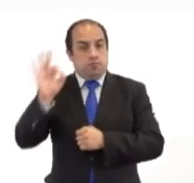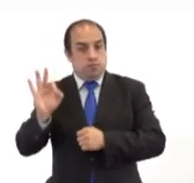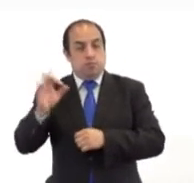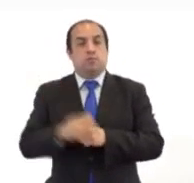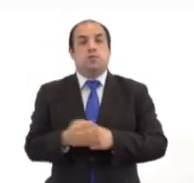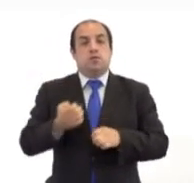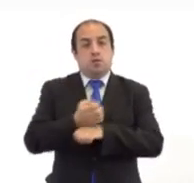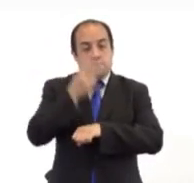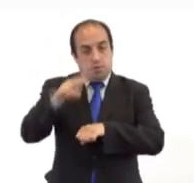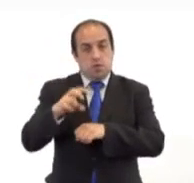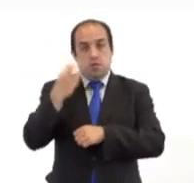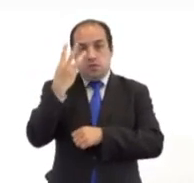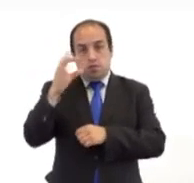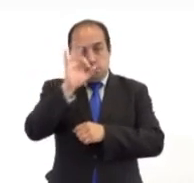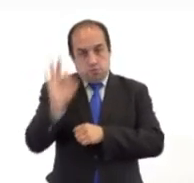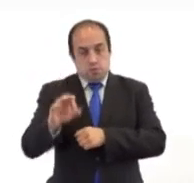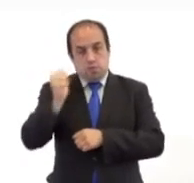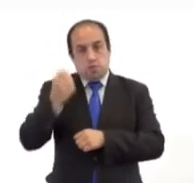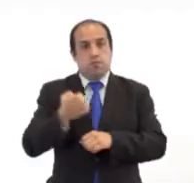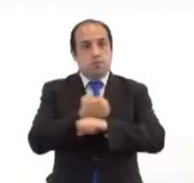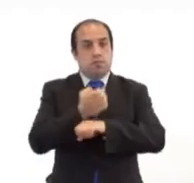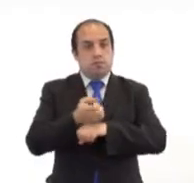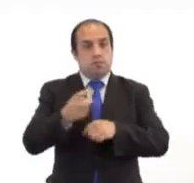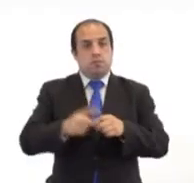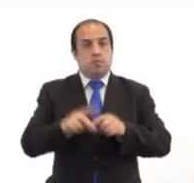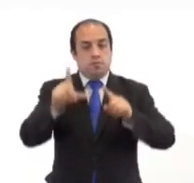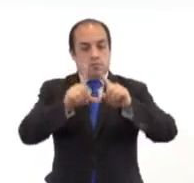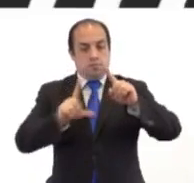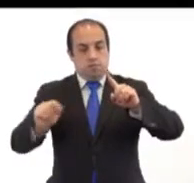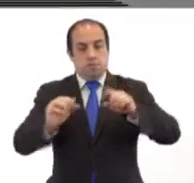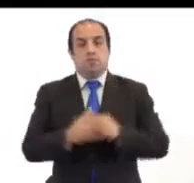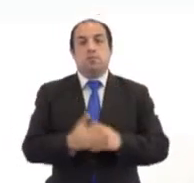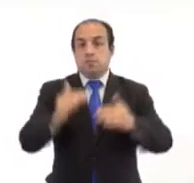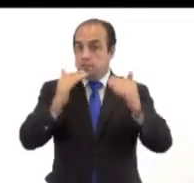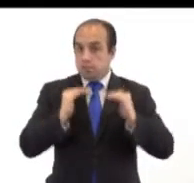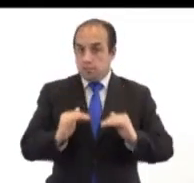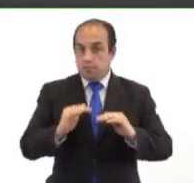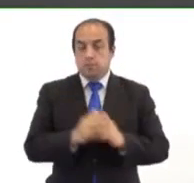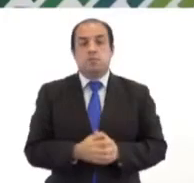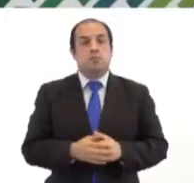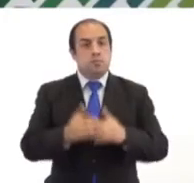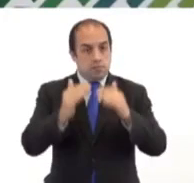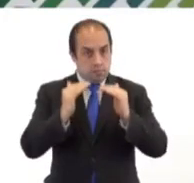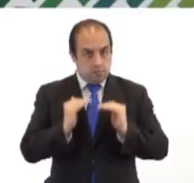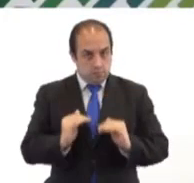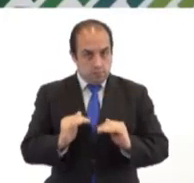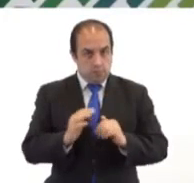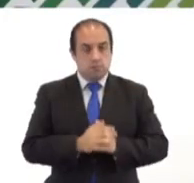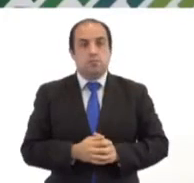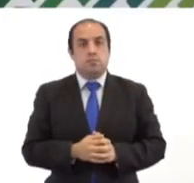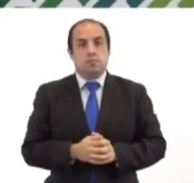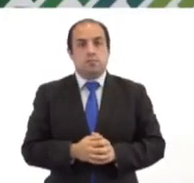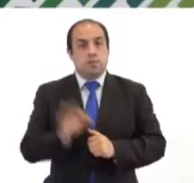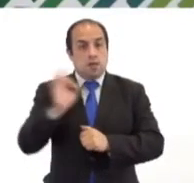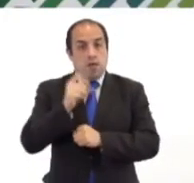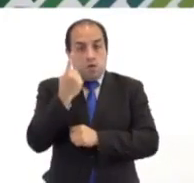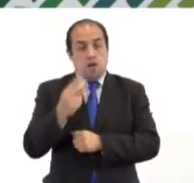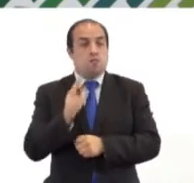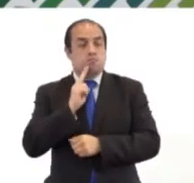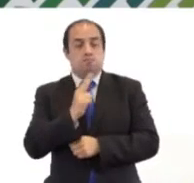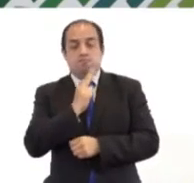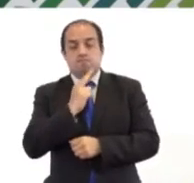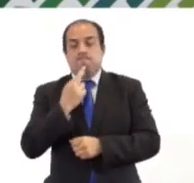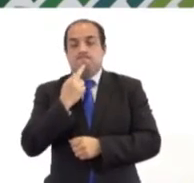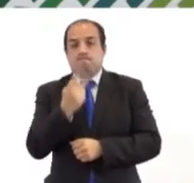y 3% de otras entidades federativas. Siguiente. Siguiente. Tal vez una de las mejores